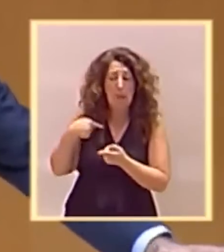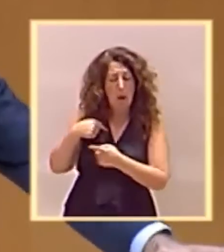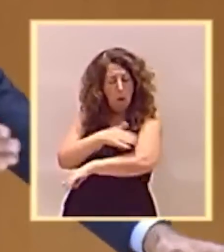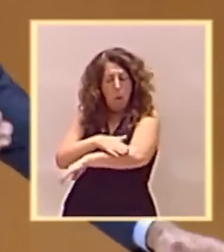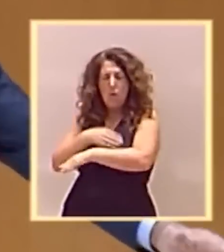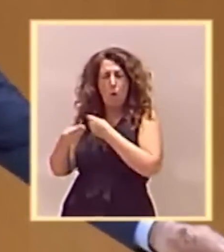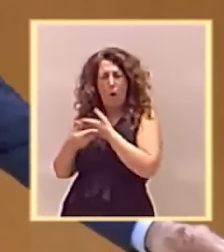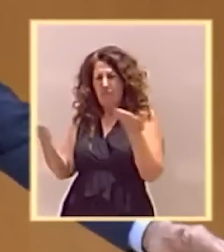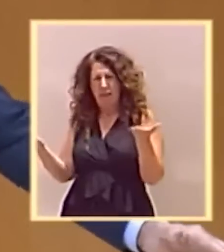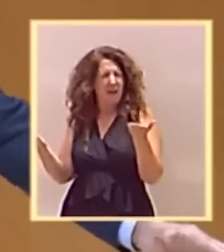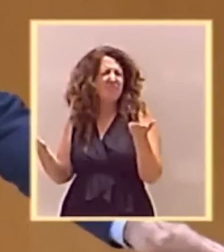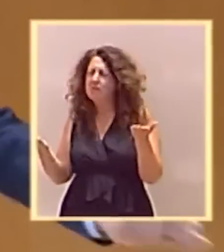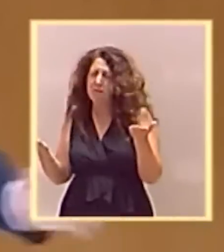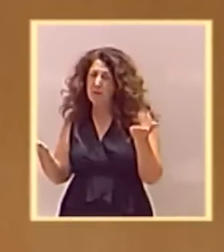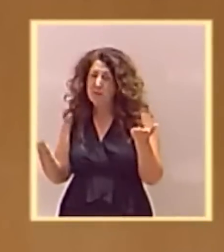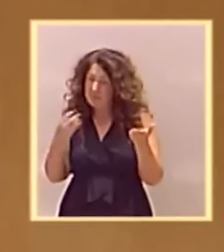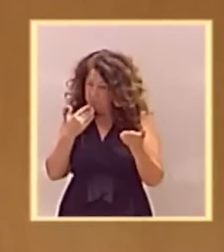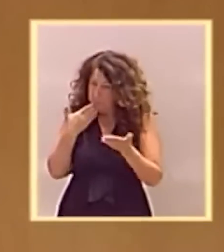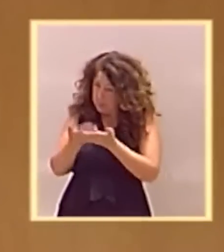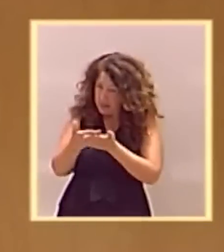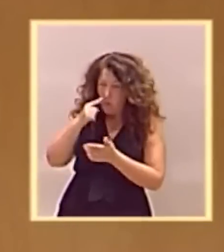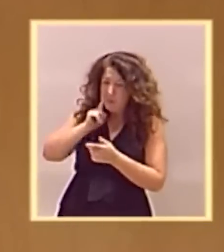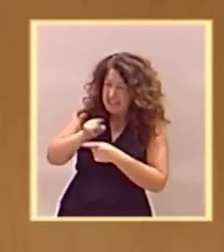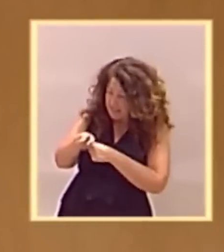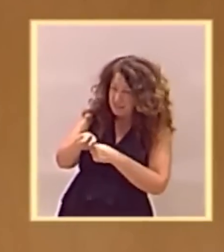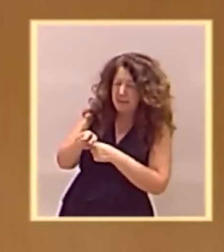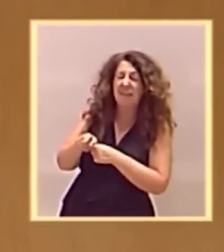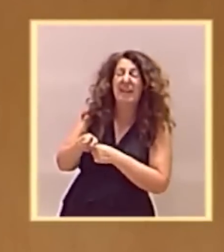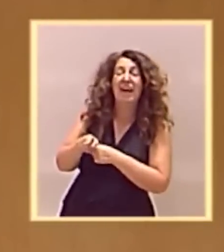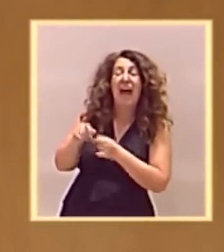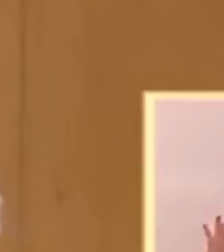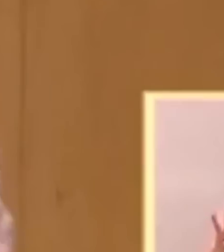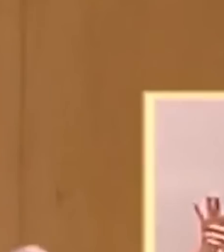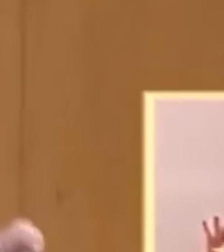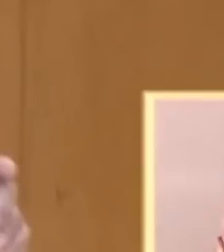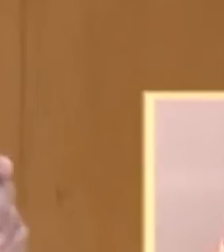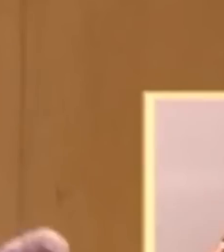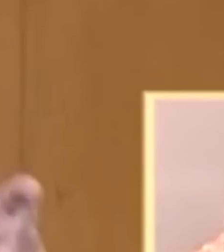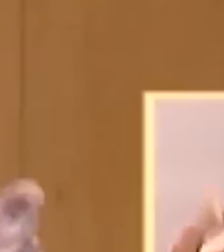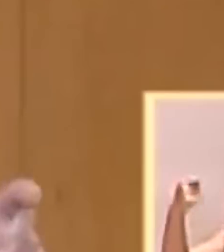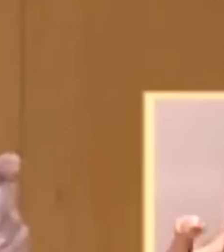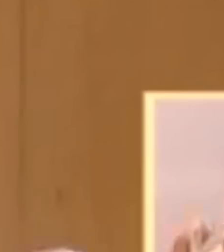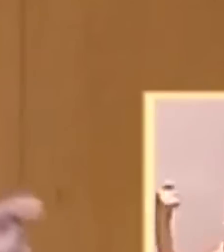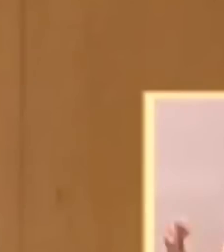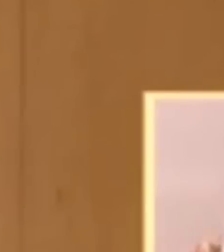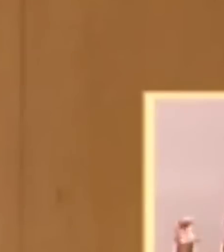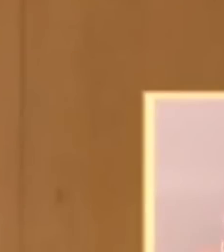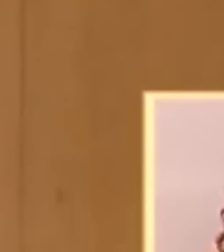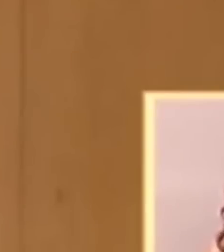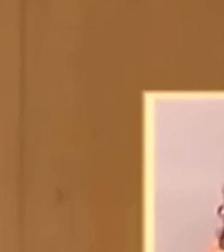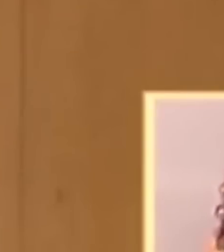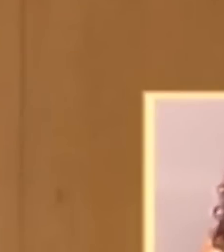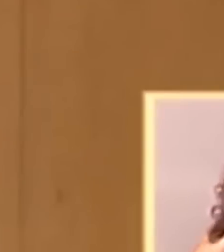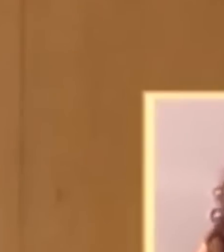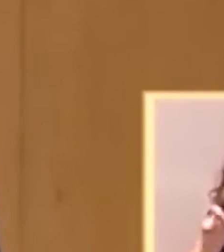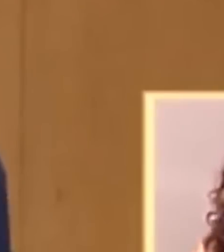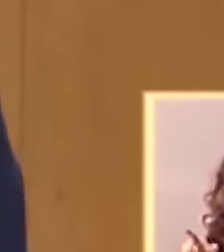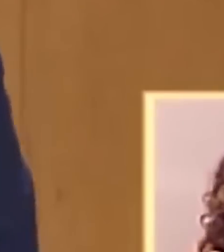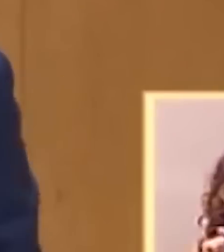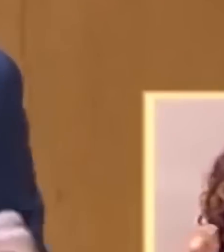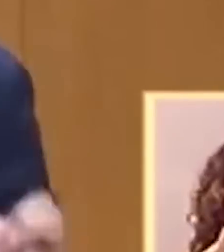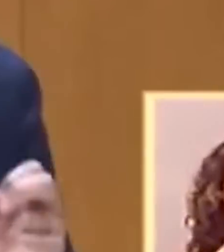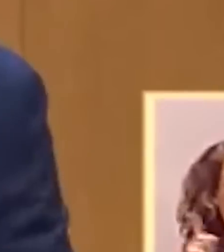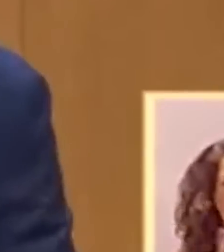la delicada situación que vive España. Mientras Alberto Núñez Feijóo se mostraba abierto al debate y conseguir acuerdos de Estado, el